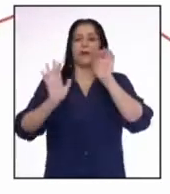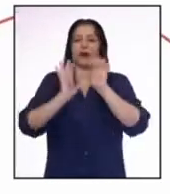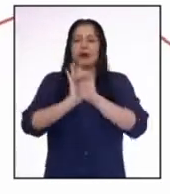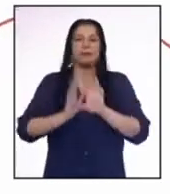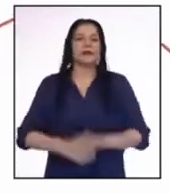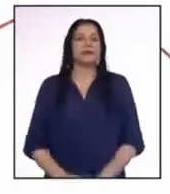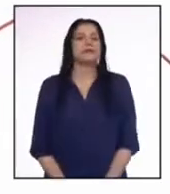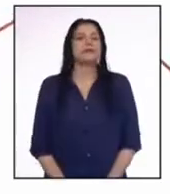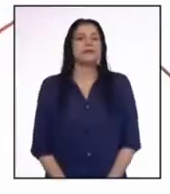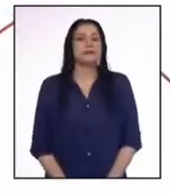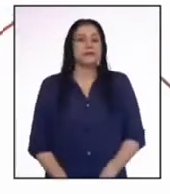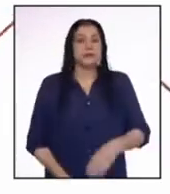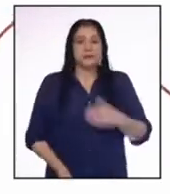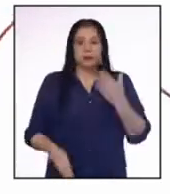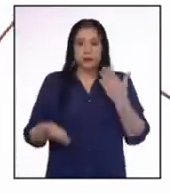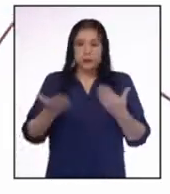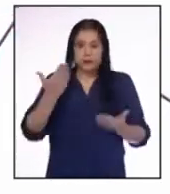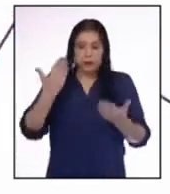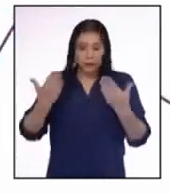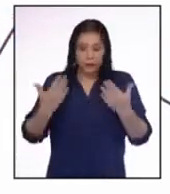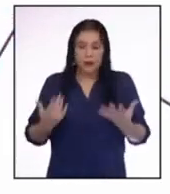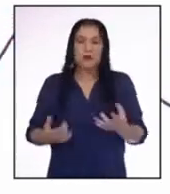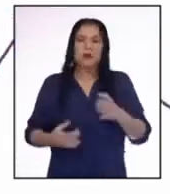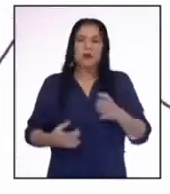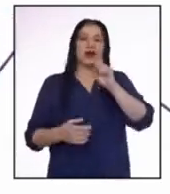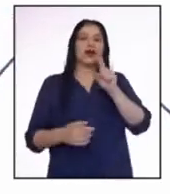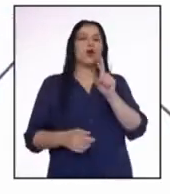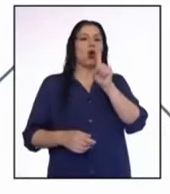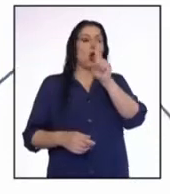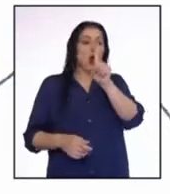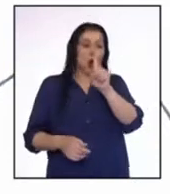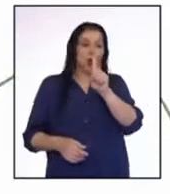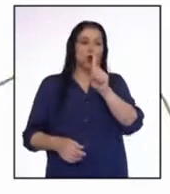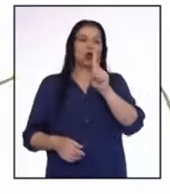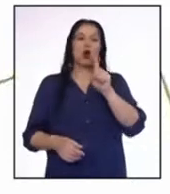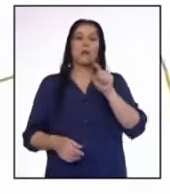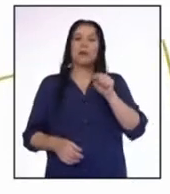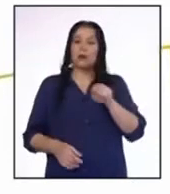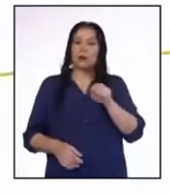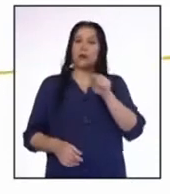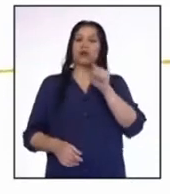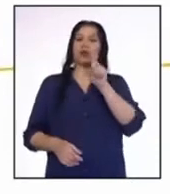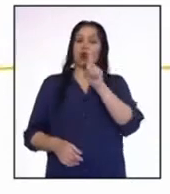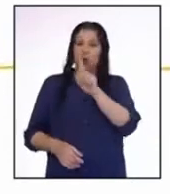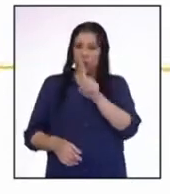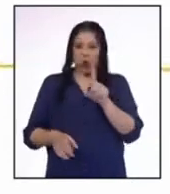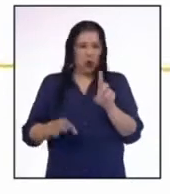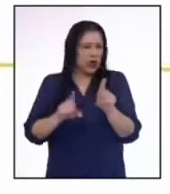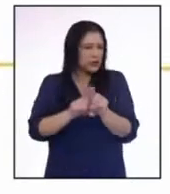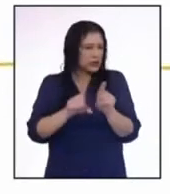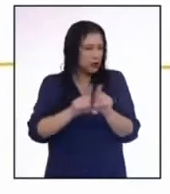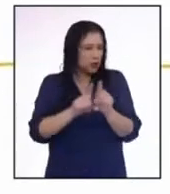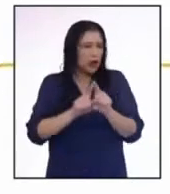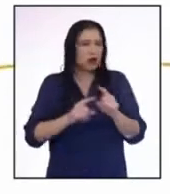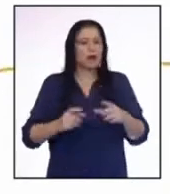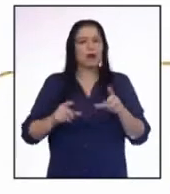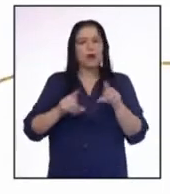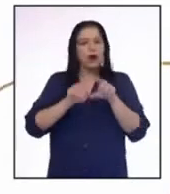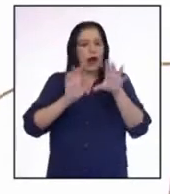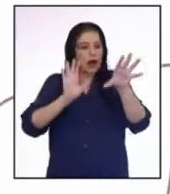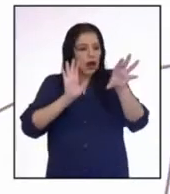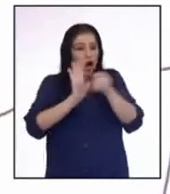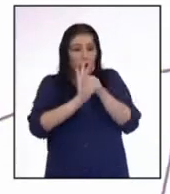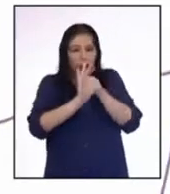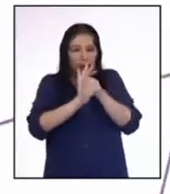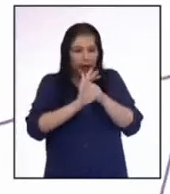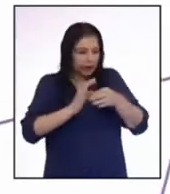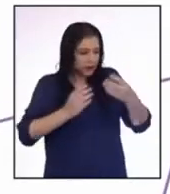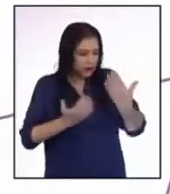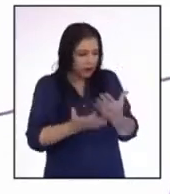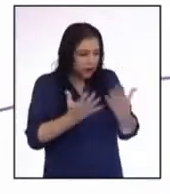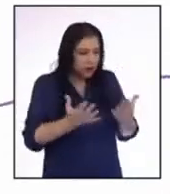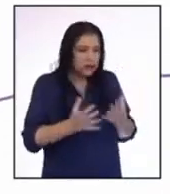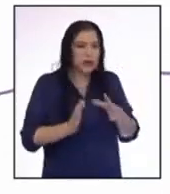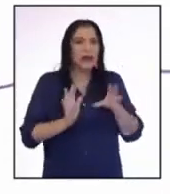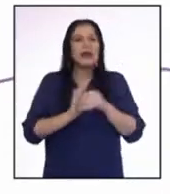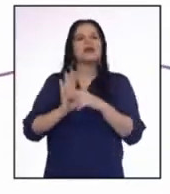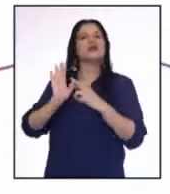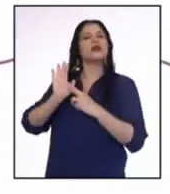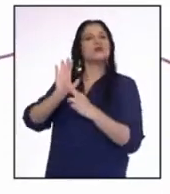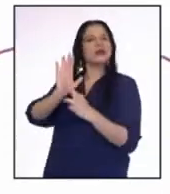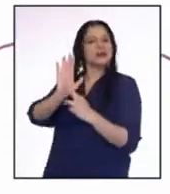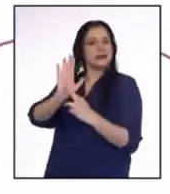ejemplo, puede ser cuando la escala es de 1 a 1. Es como si hiciéramos una fotocopia entre lo real y